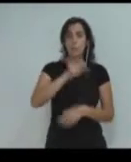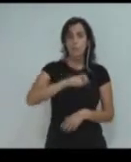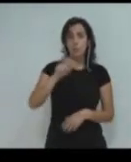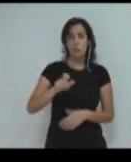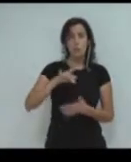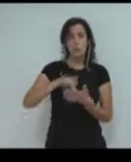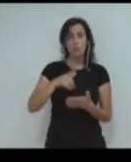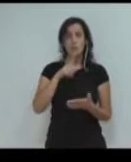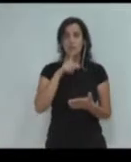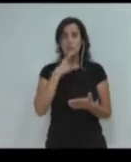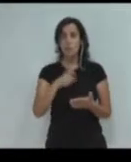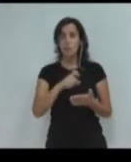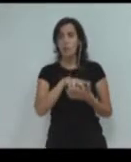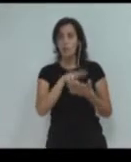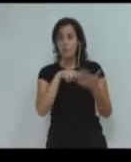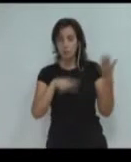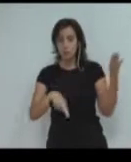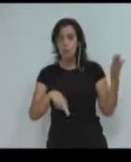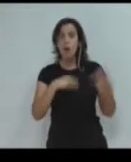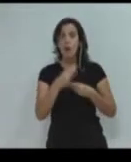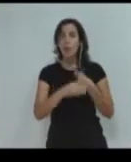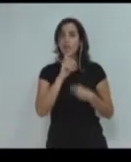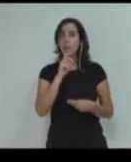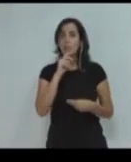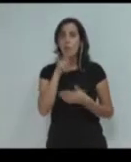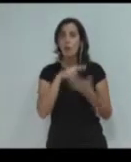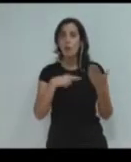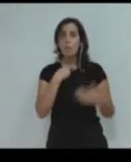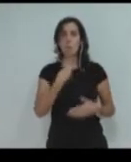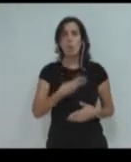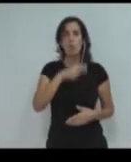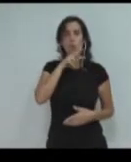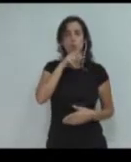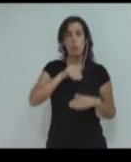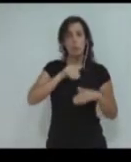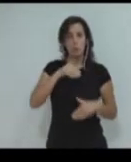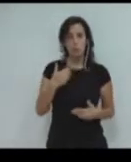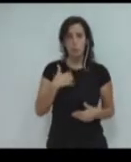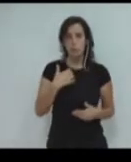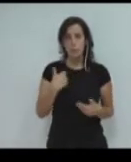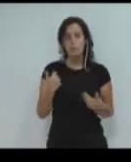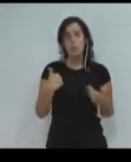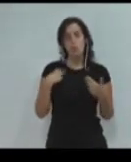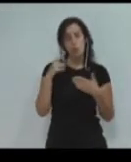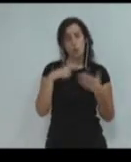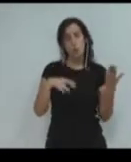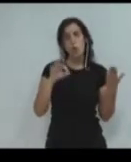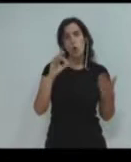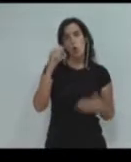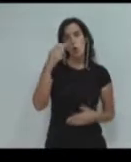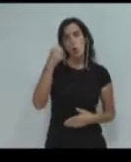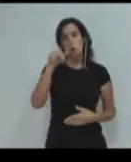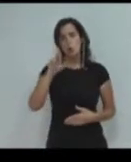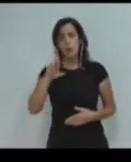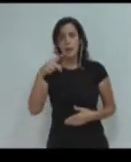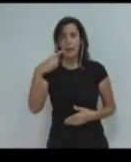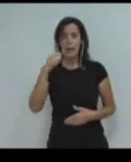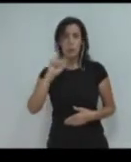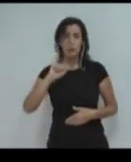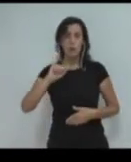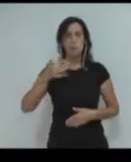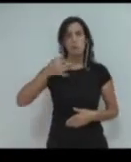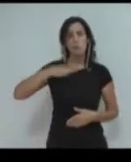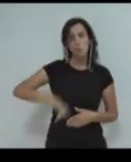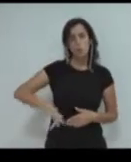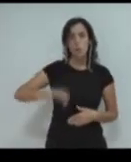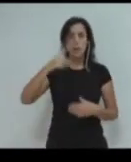tienen dificultades lectoras leen en alto. Entonces yo estoy leyendo Óscar García, profesional especialista